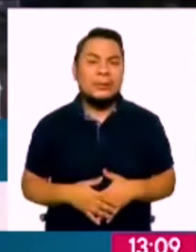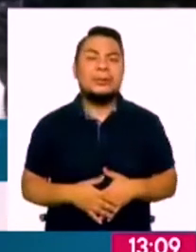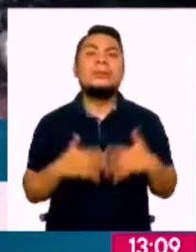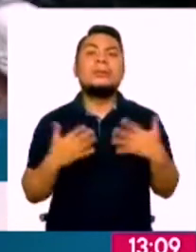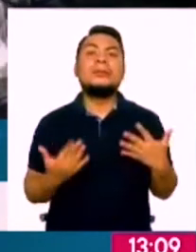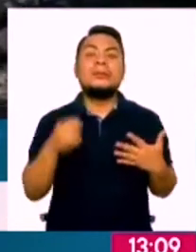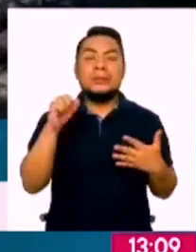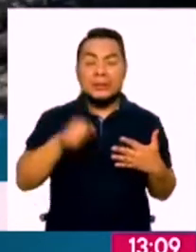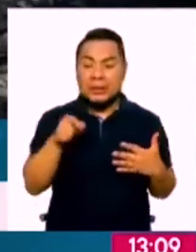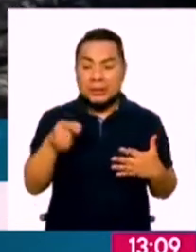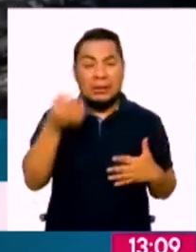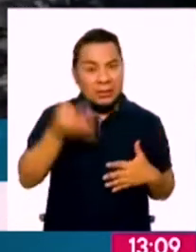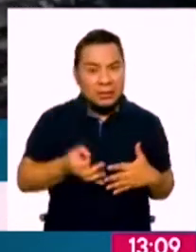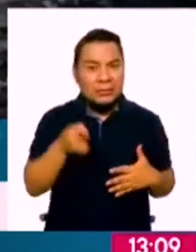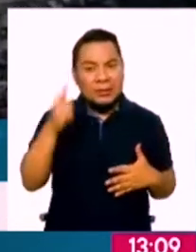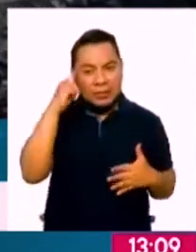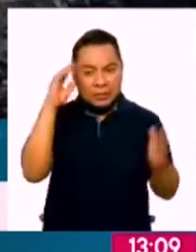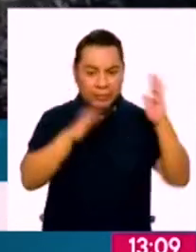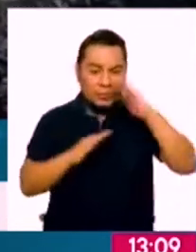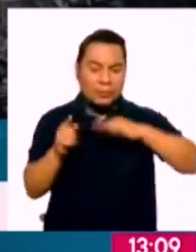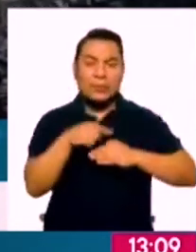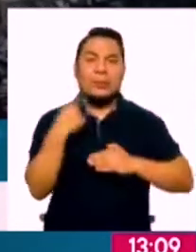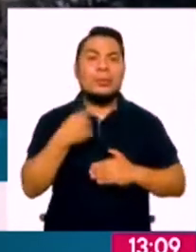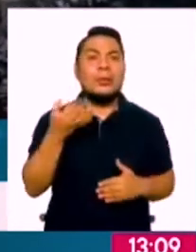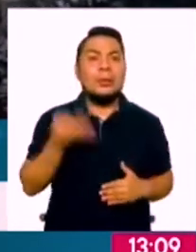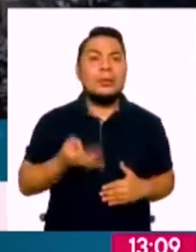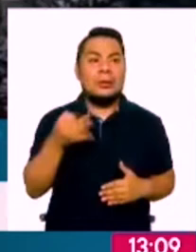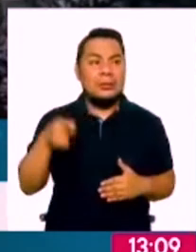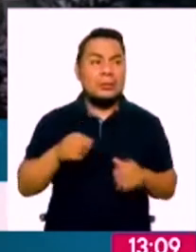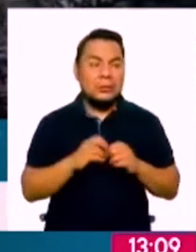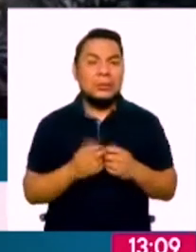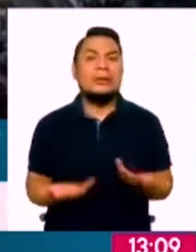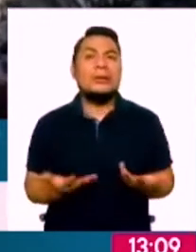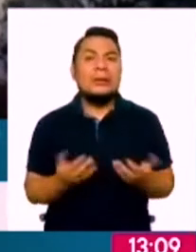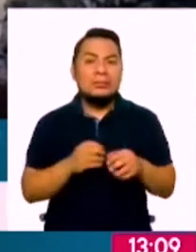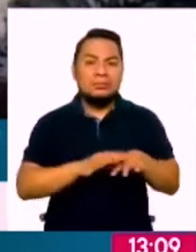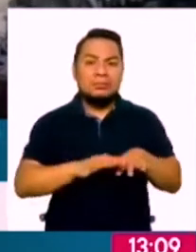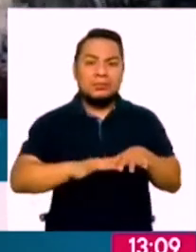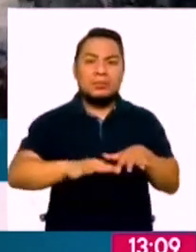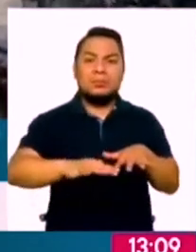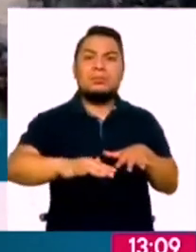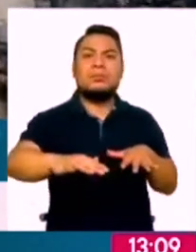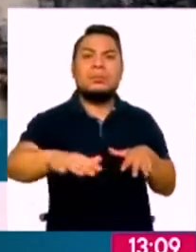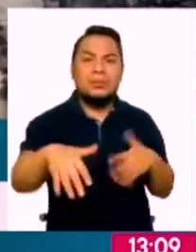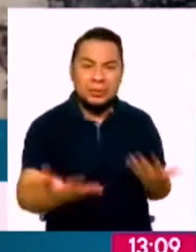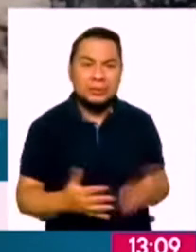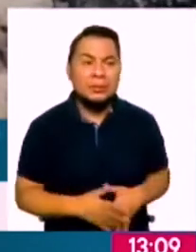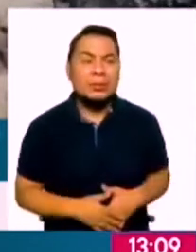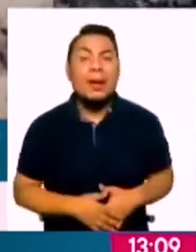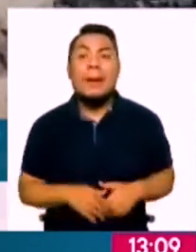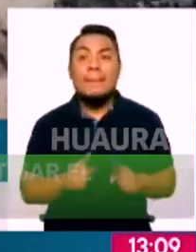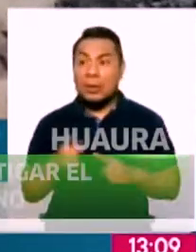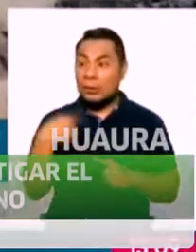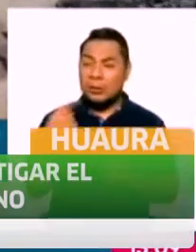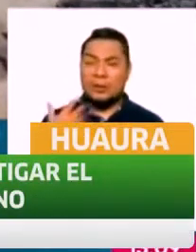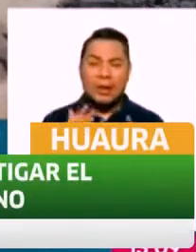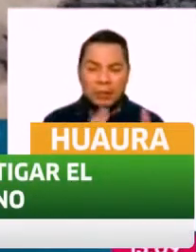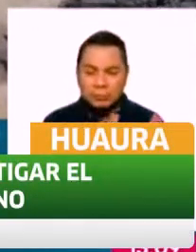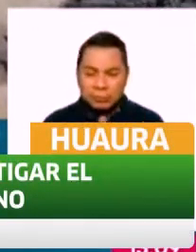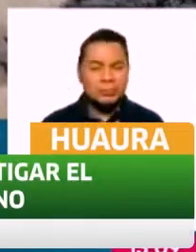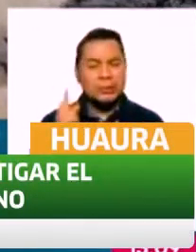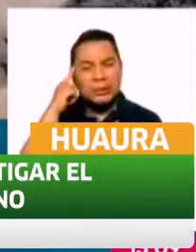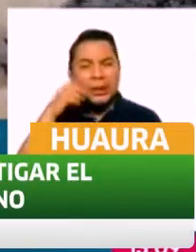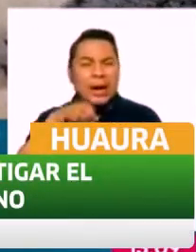completamente en Chancay, y esperamos que no se expanda, pero sin embargo todo está ya preparado, estamos